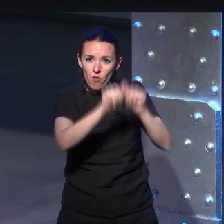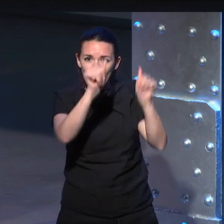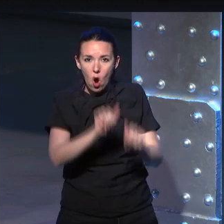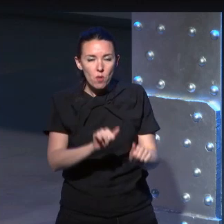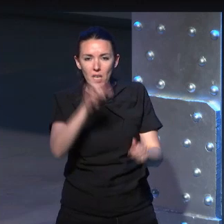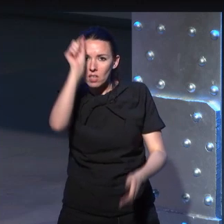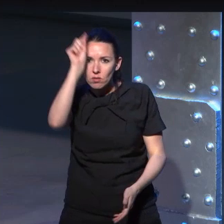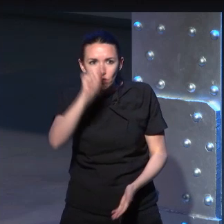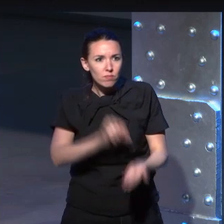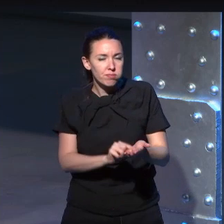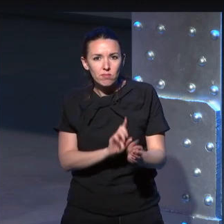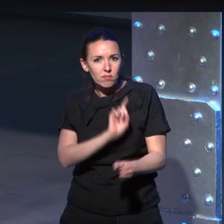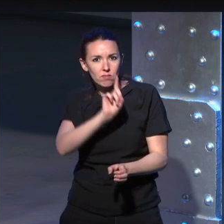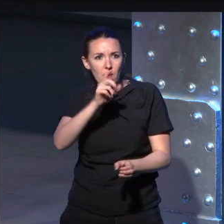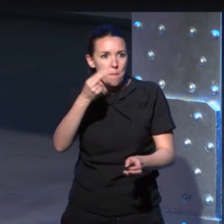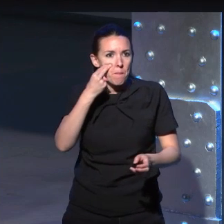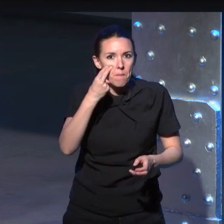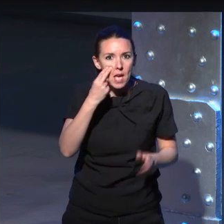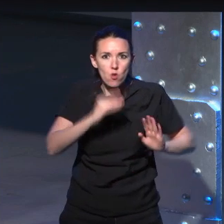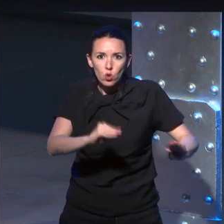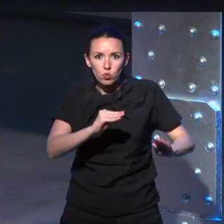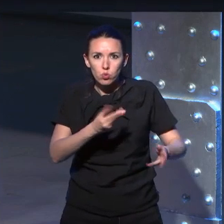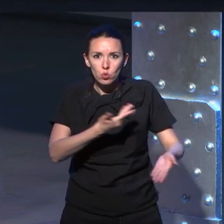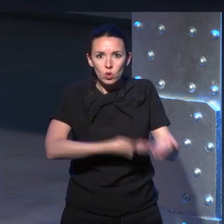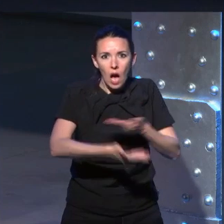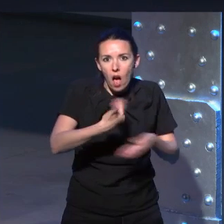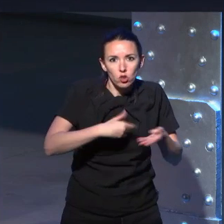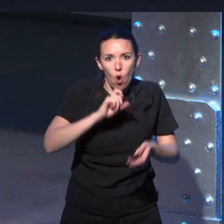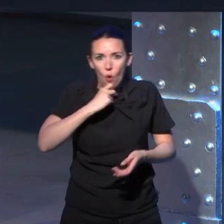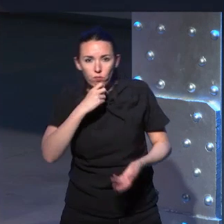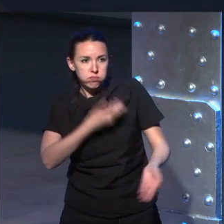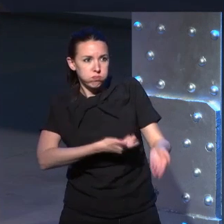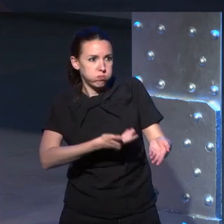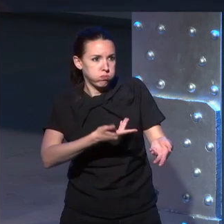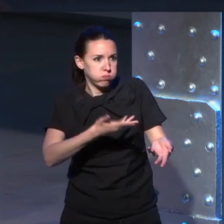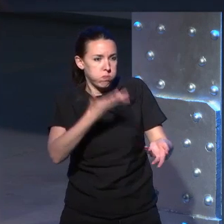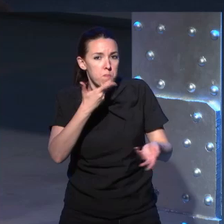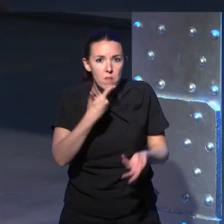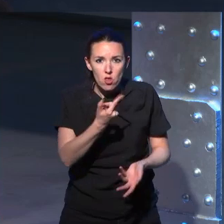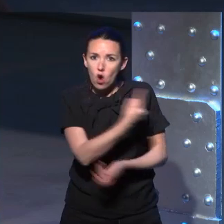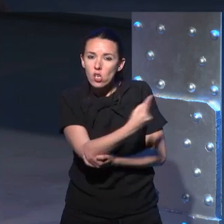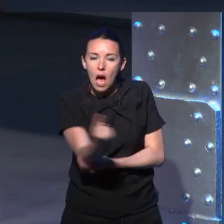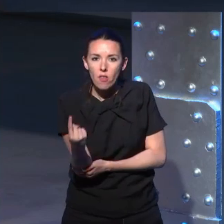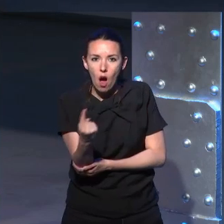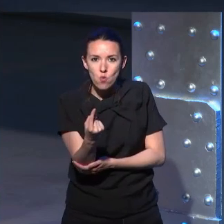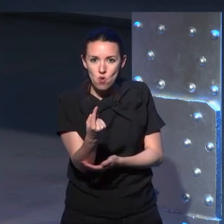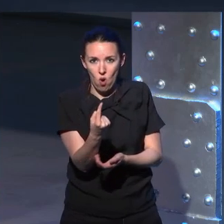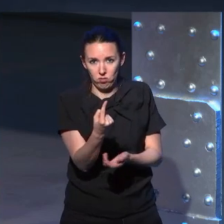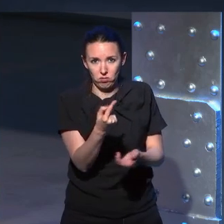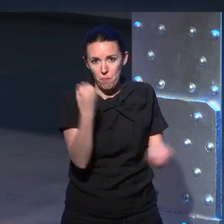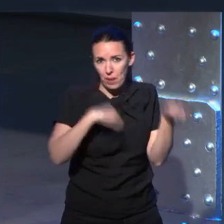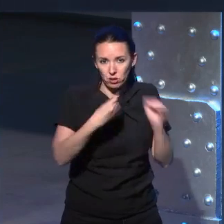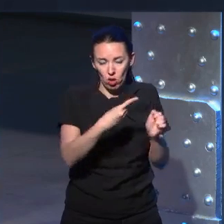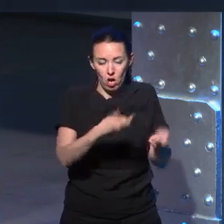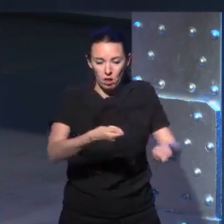alistándote de inmediato en las filas de las fobias o las filias que cada uno de ellos te provocan como lector.